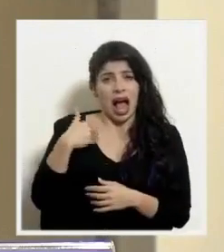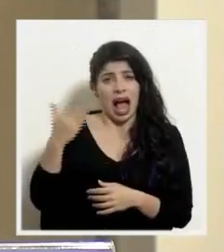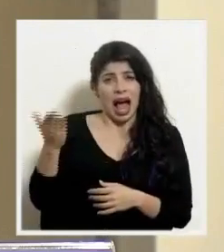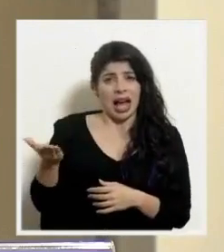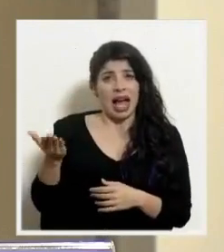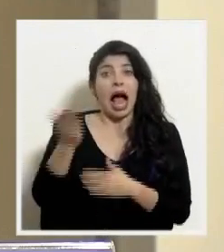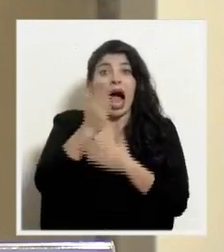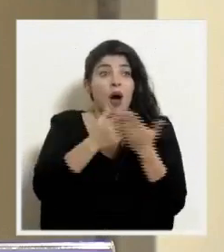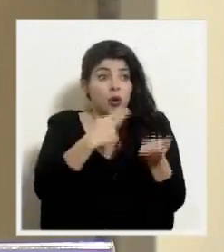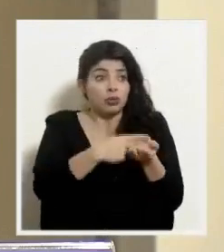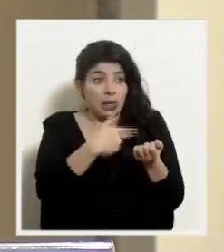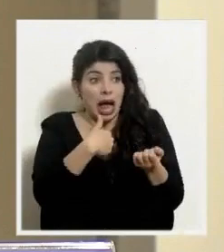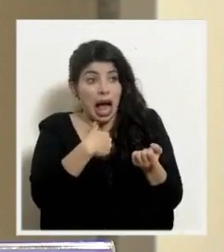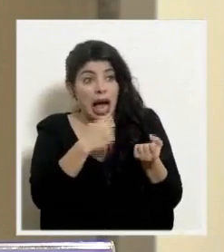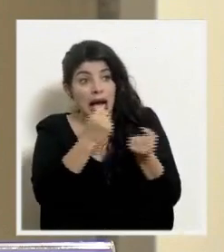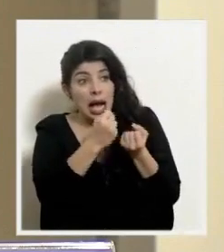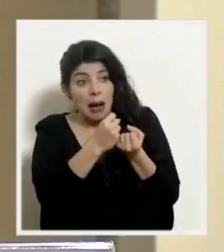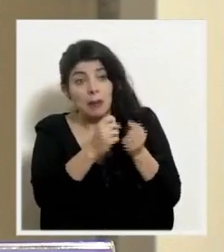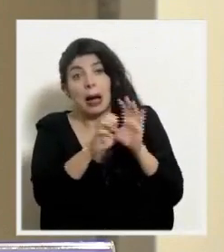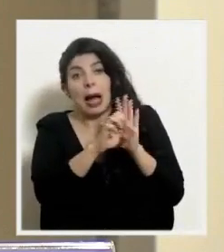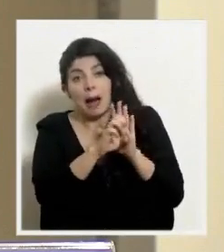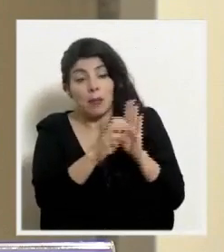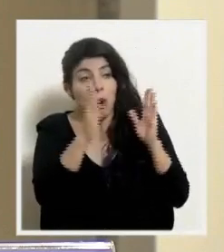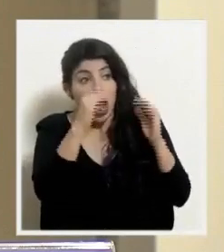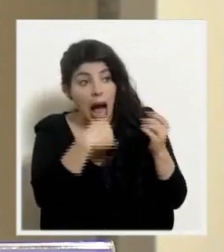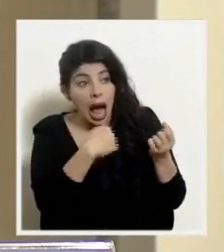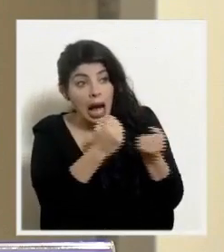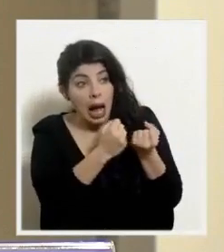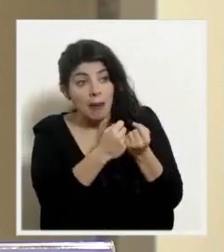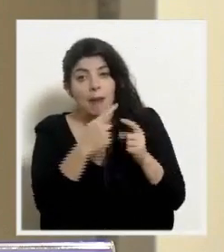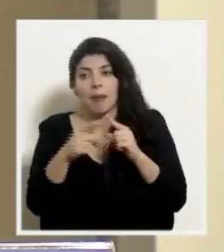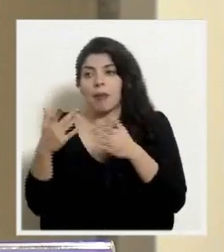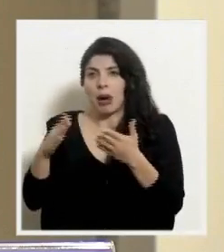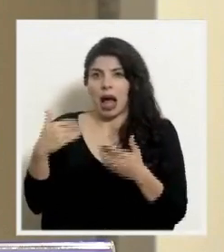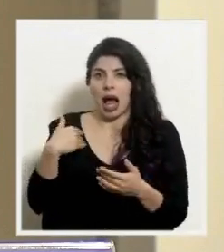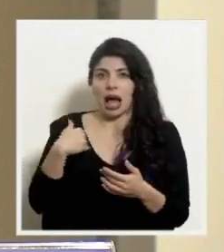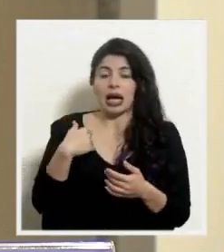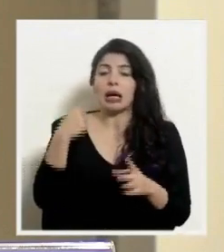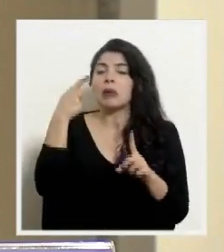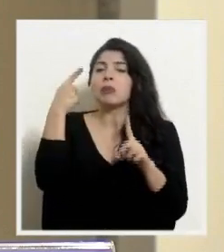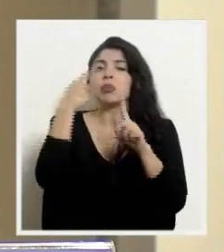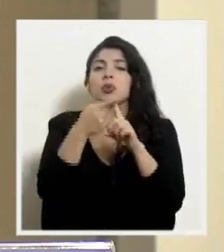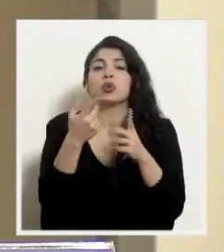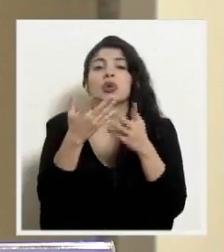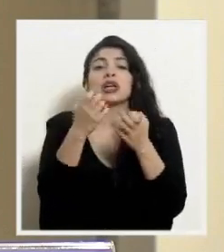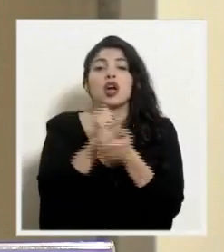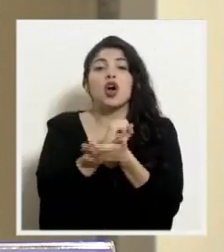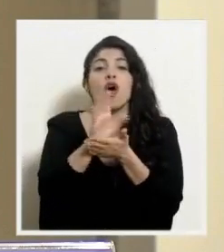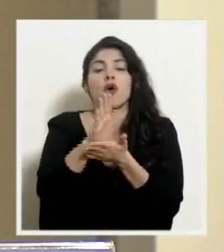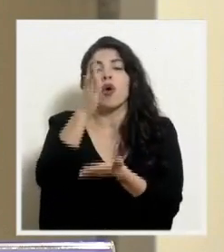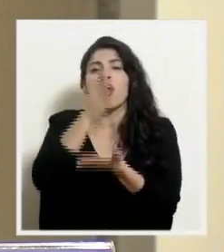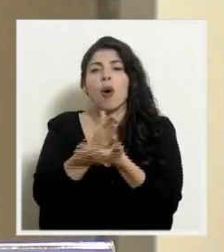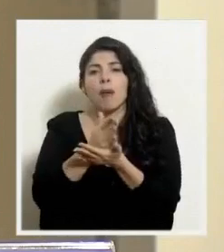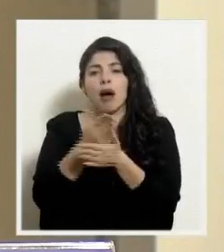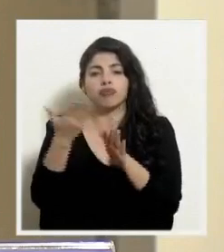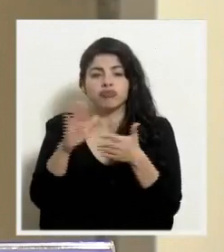capacidad hospitalaria. Y lo que no queremos es que la COVID nos siga arrebatando vidas de seres queridos, de personas de